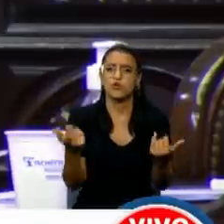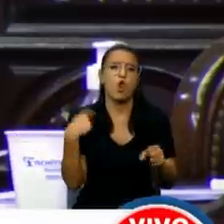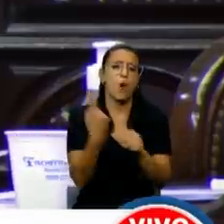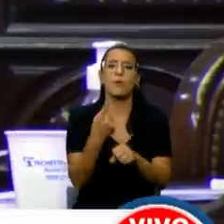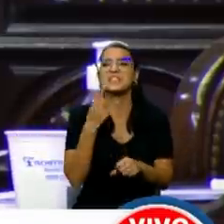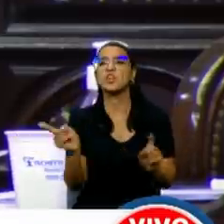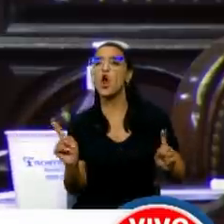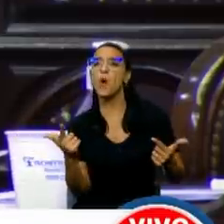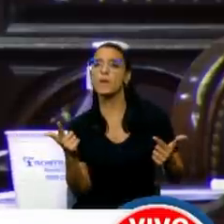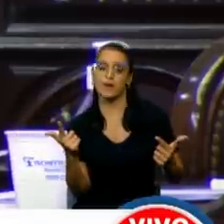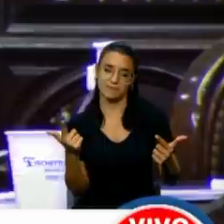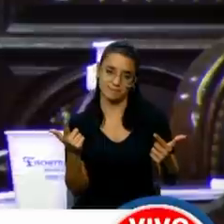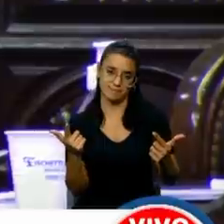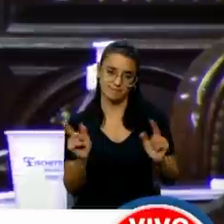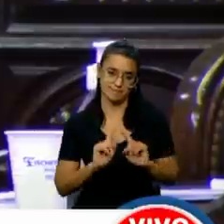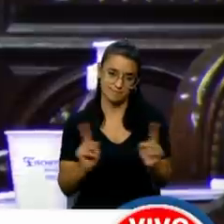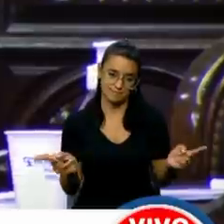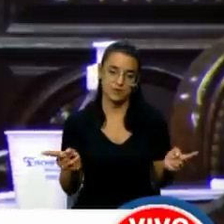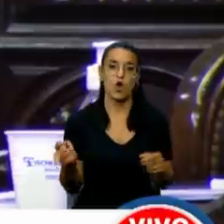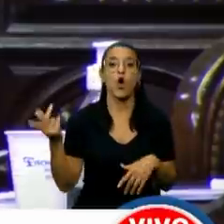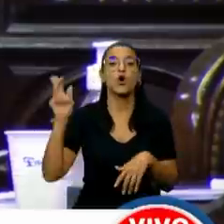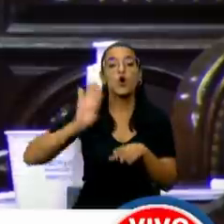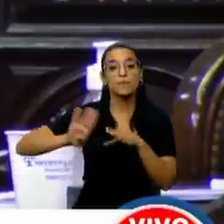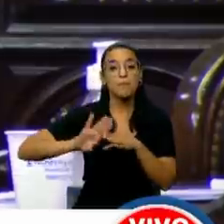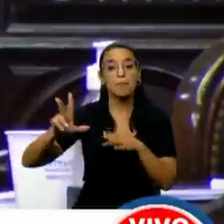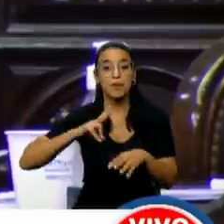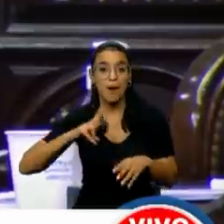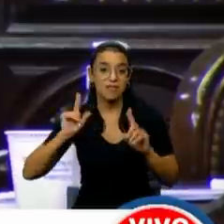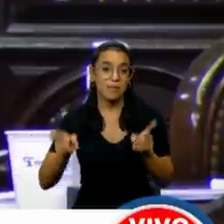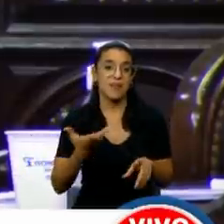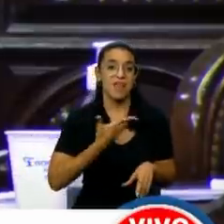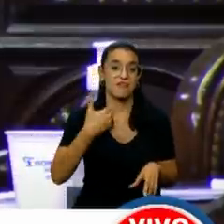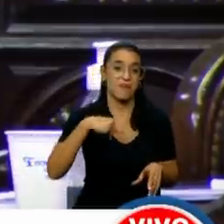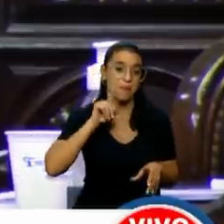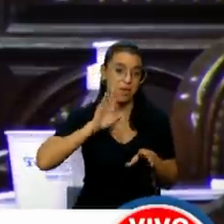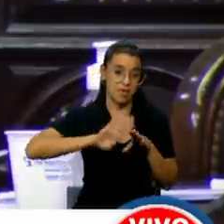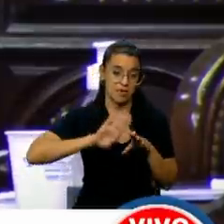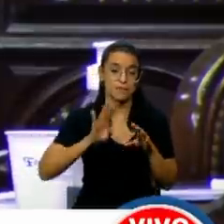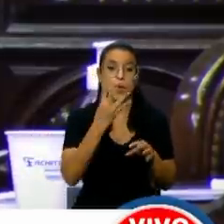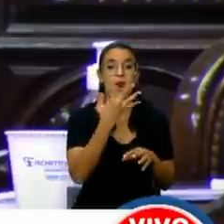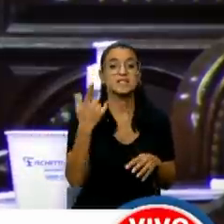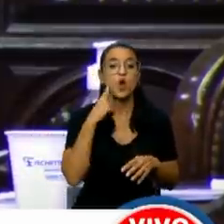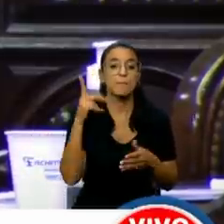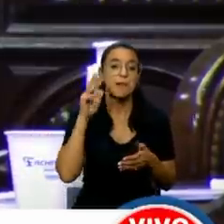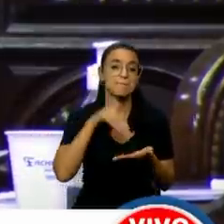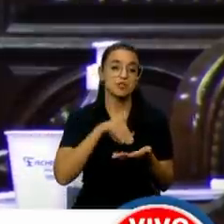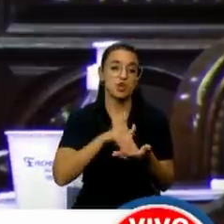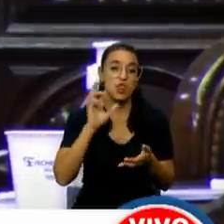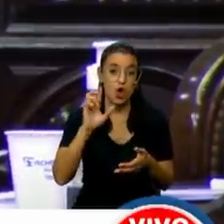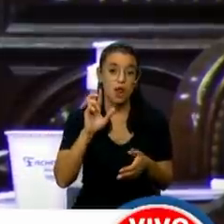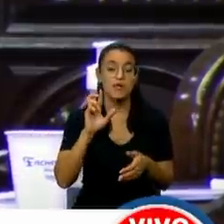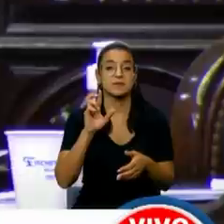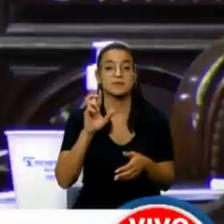negar con acreedores privados y con el fmi en 45.000 millones de dólares y